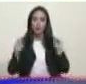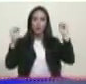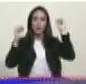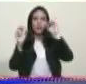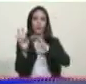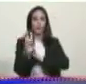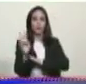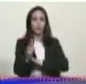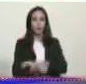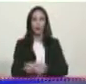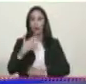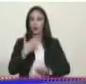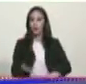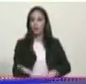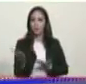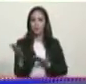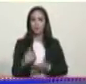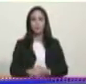Venezuela! ¡Adelante!